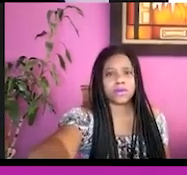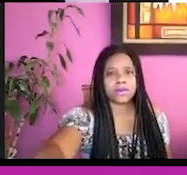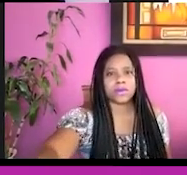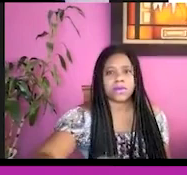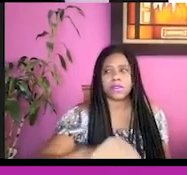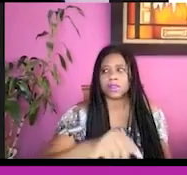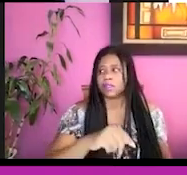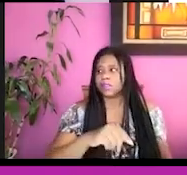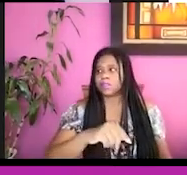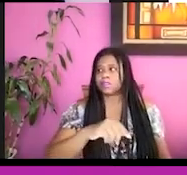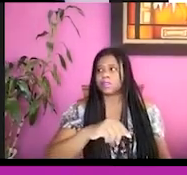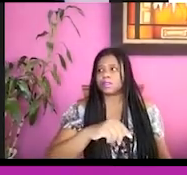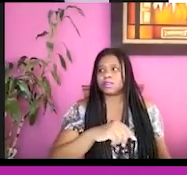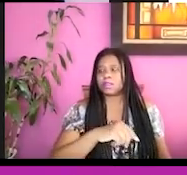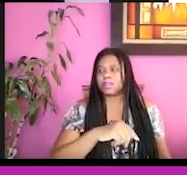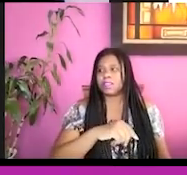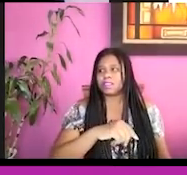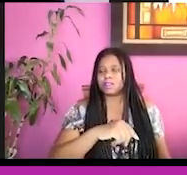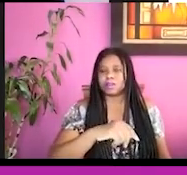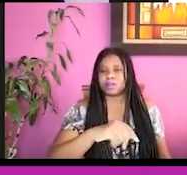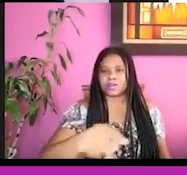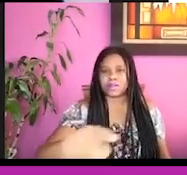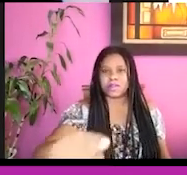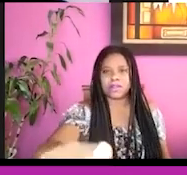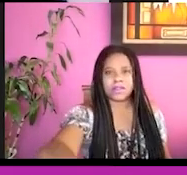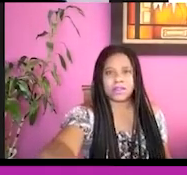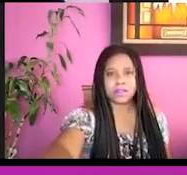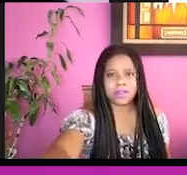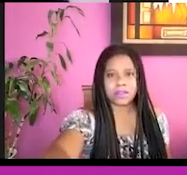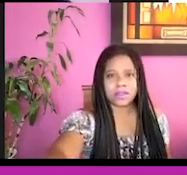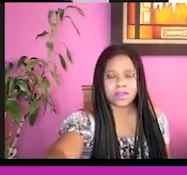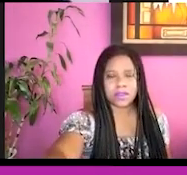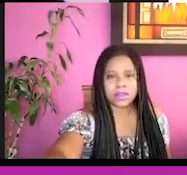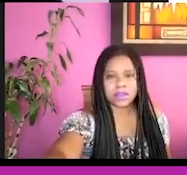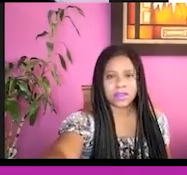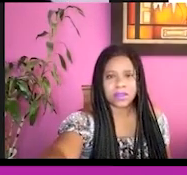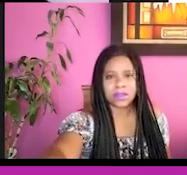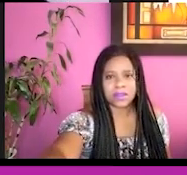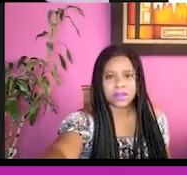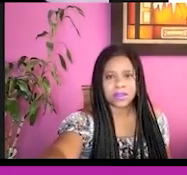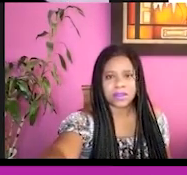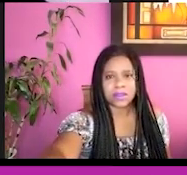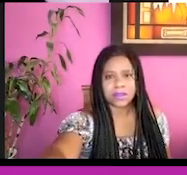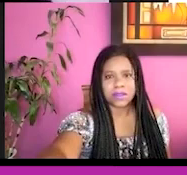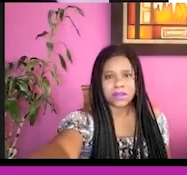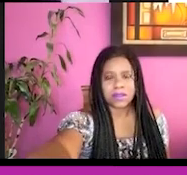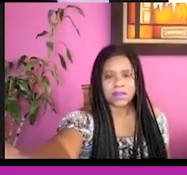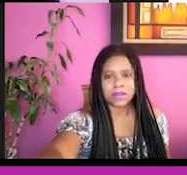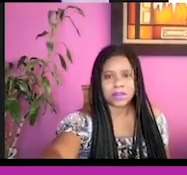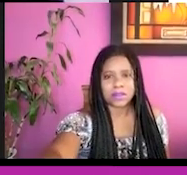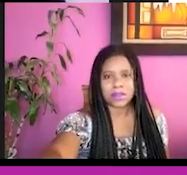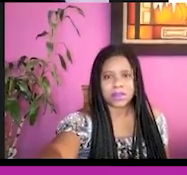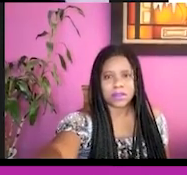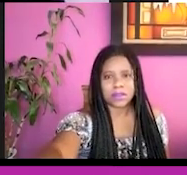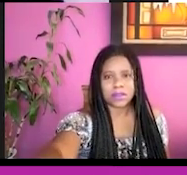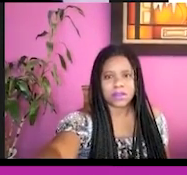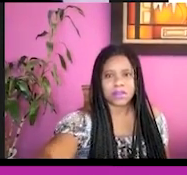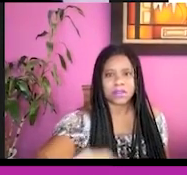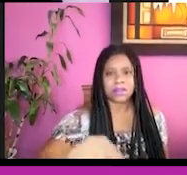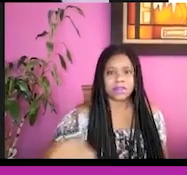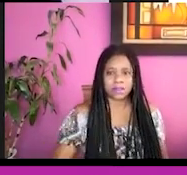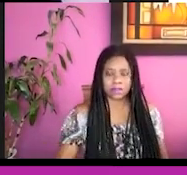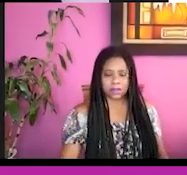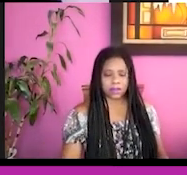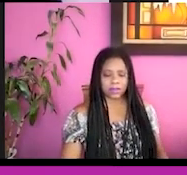presentar apps. Y esto para nosotros es magnífico, por ejemplo, para estudiantes en las áreas urbanas que